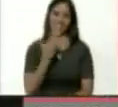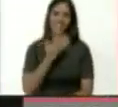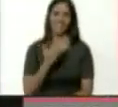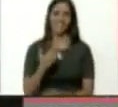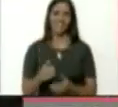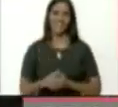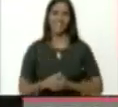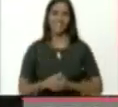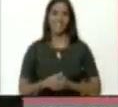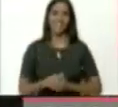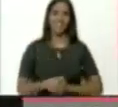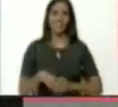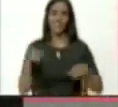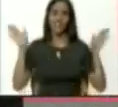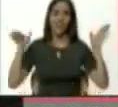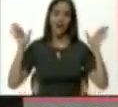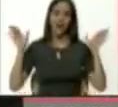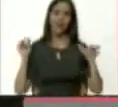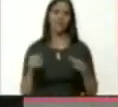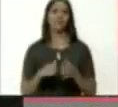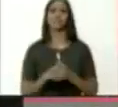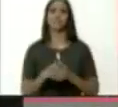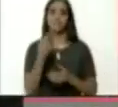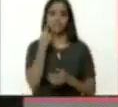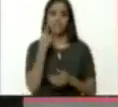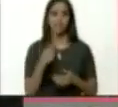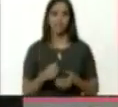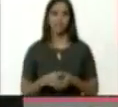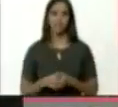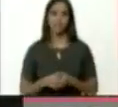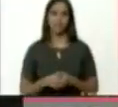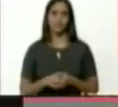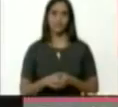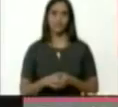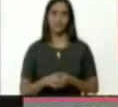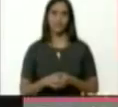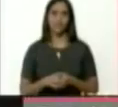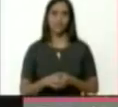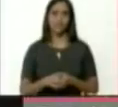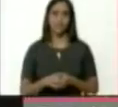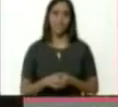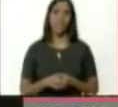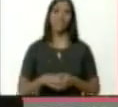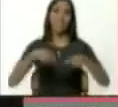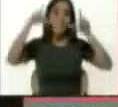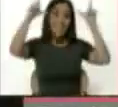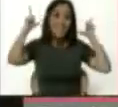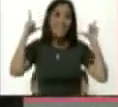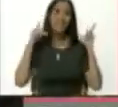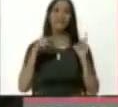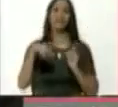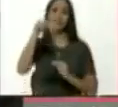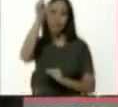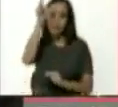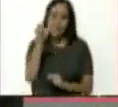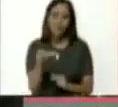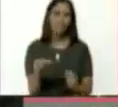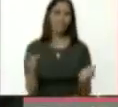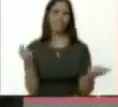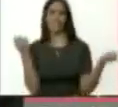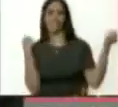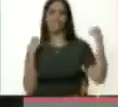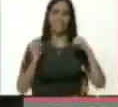Por eso no le una guacamaya. Mira, es que Ledesma, que es un tipo tan radical y tan